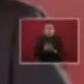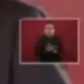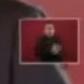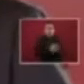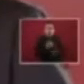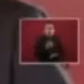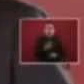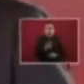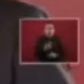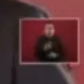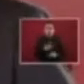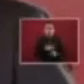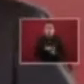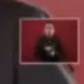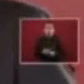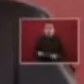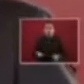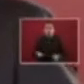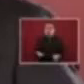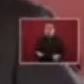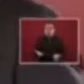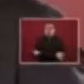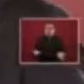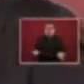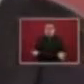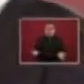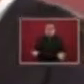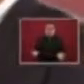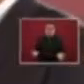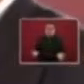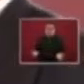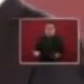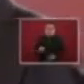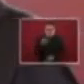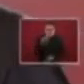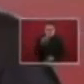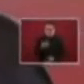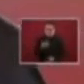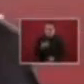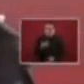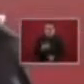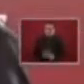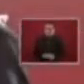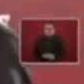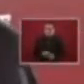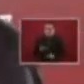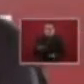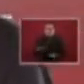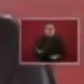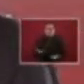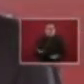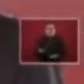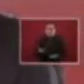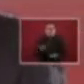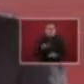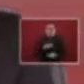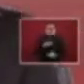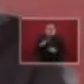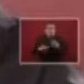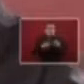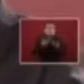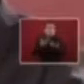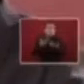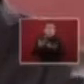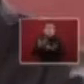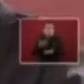en ese momento, en algún momento Lorena Becerra en Reforma, me parece que es de lo que se ha medido recientemente de lo más elaborado